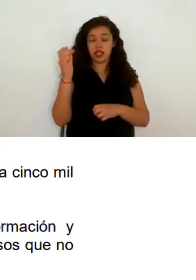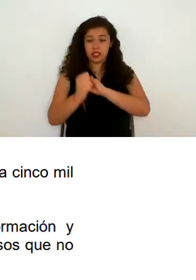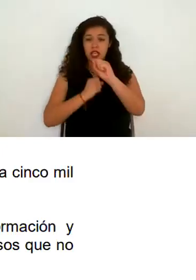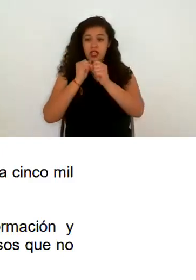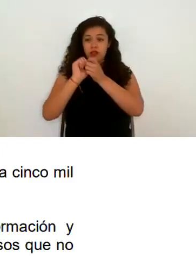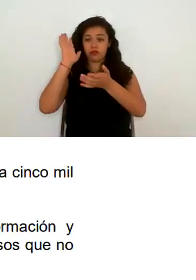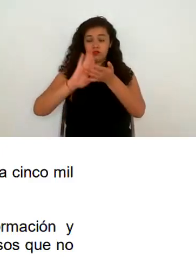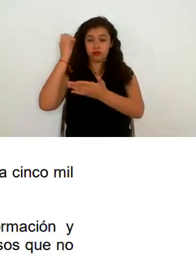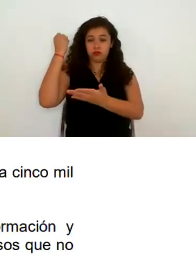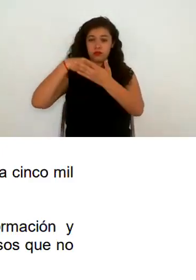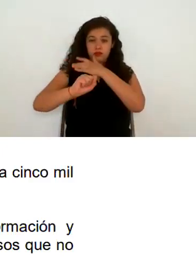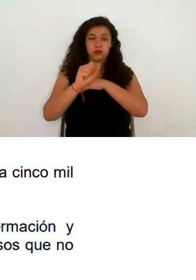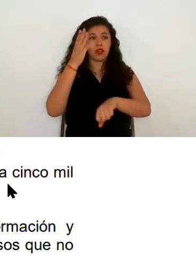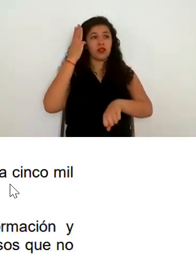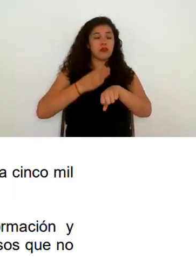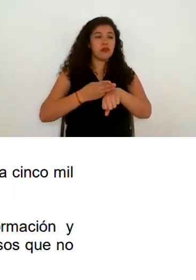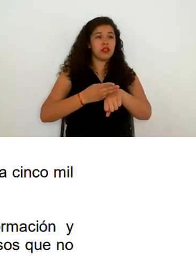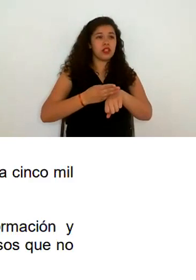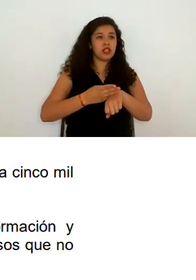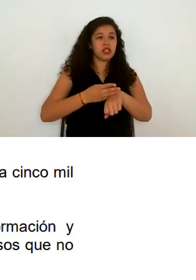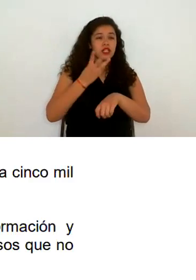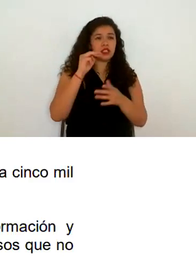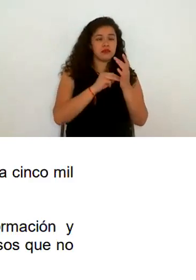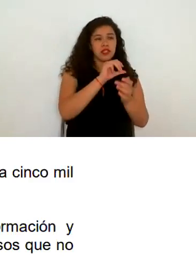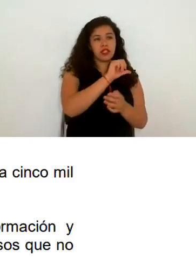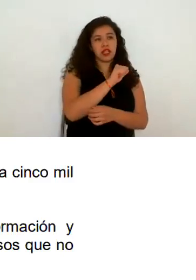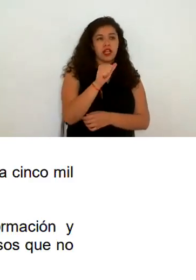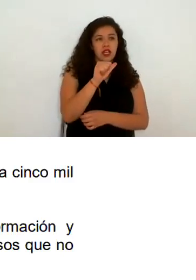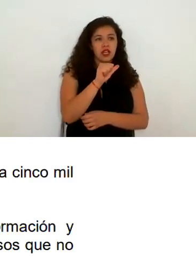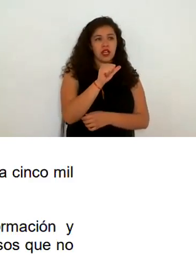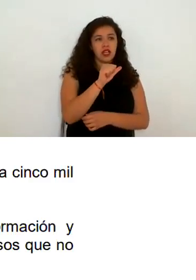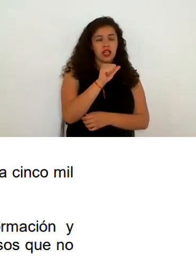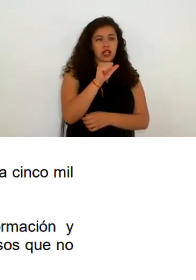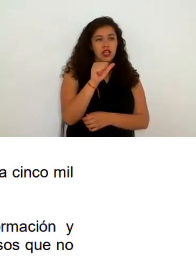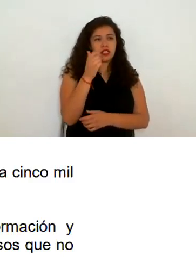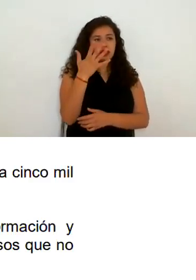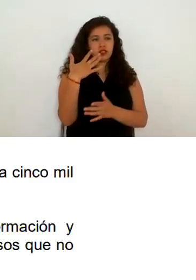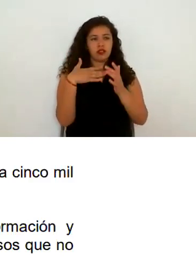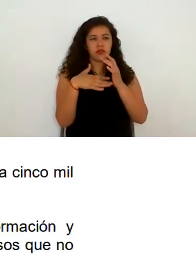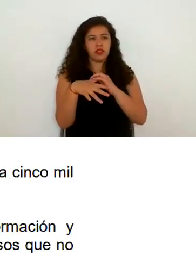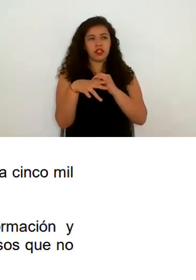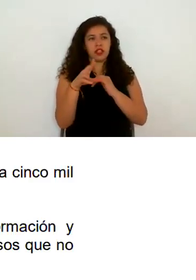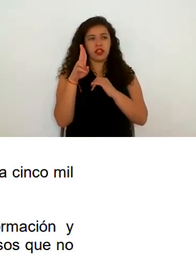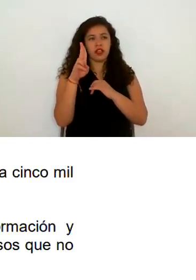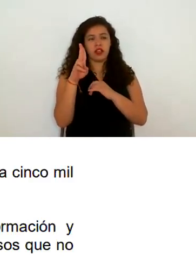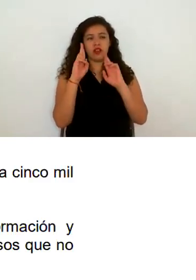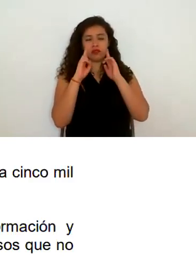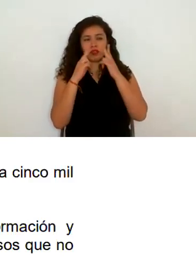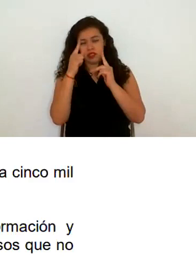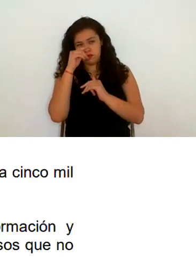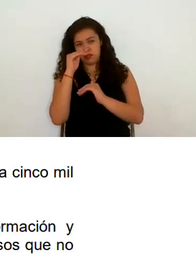prisión y multa de 3,000 a 5,000 veces la unidad de medida y actualización a la persona